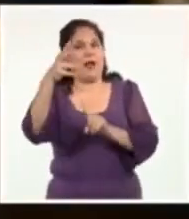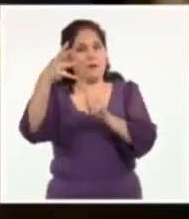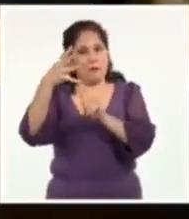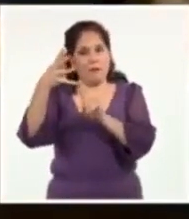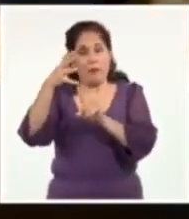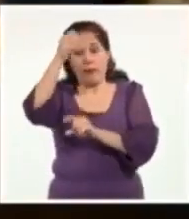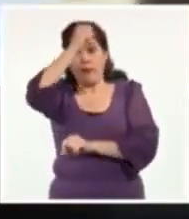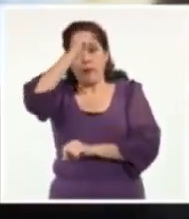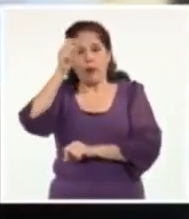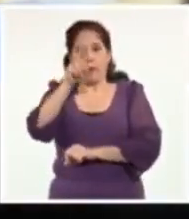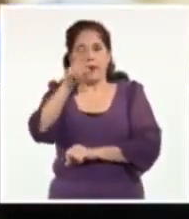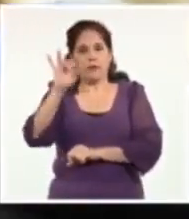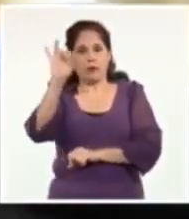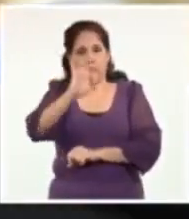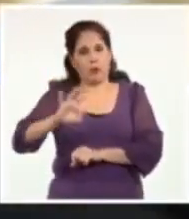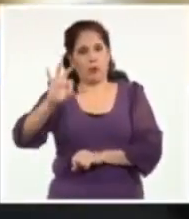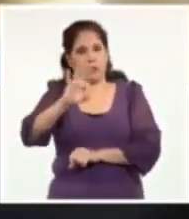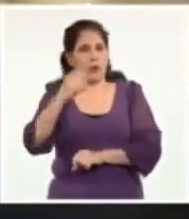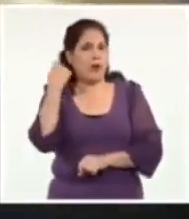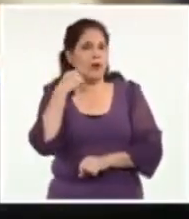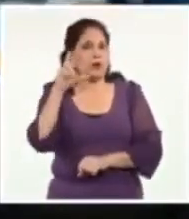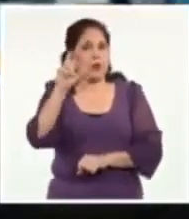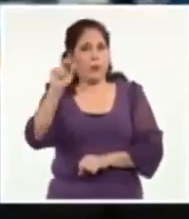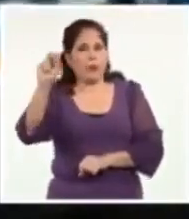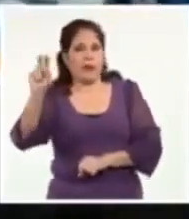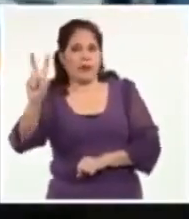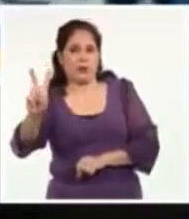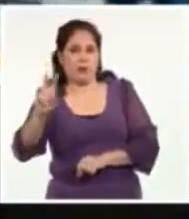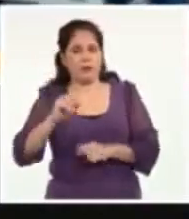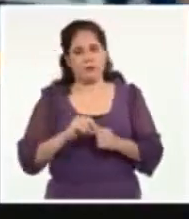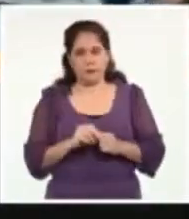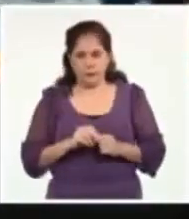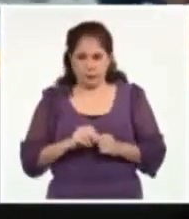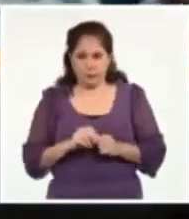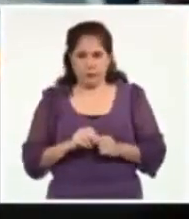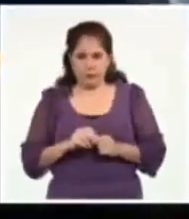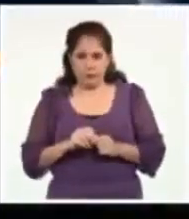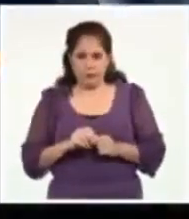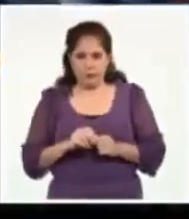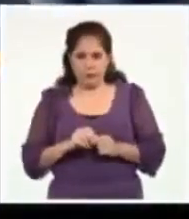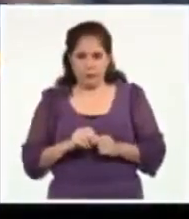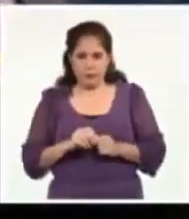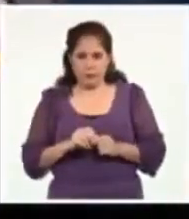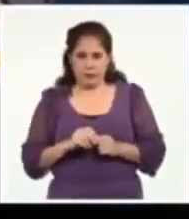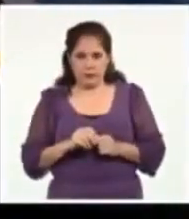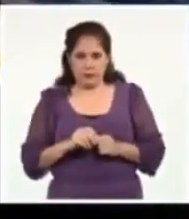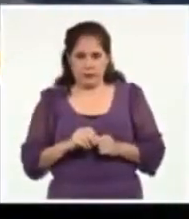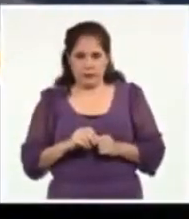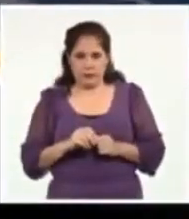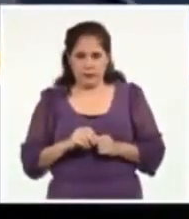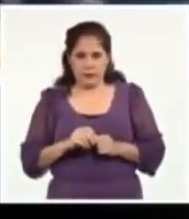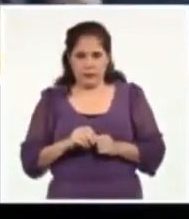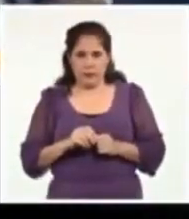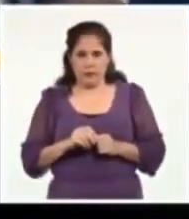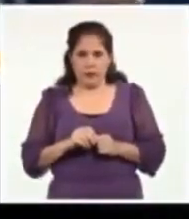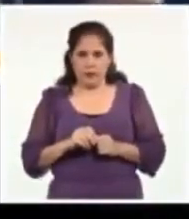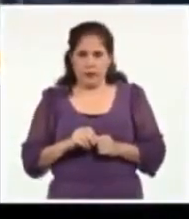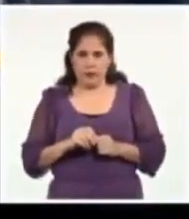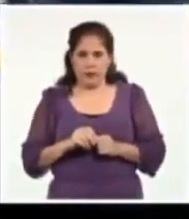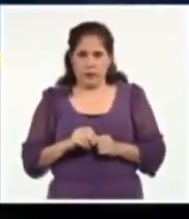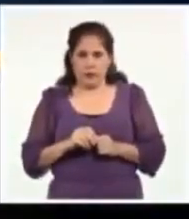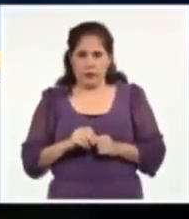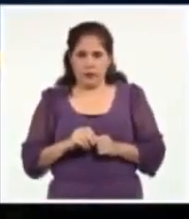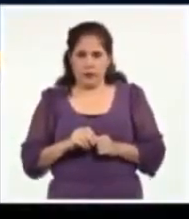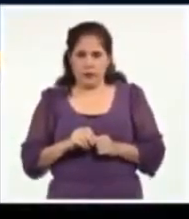el domingo 27 de octubre del 2002. Y yo, que durante tantas veces fui acusado de no tener un